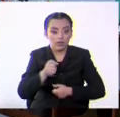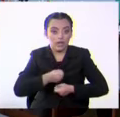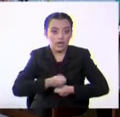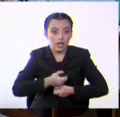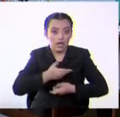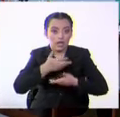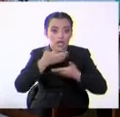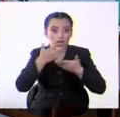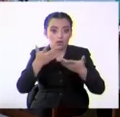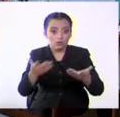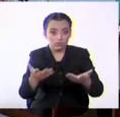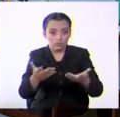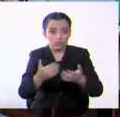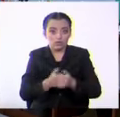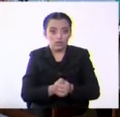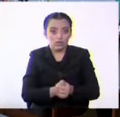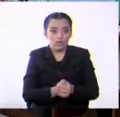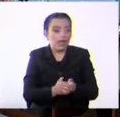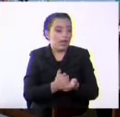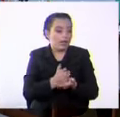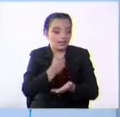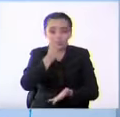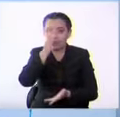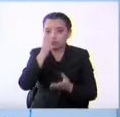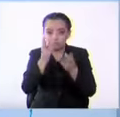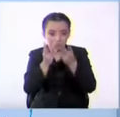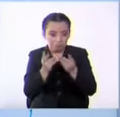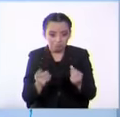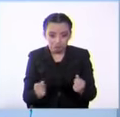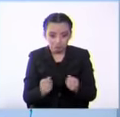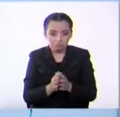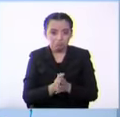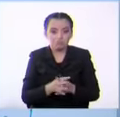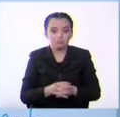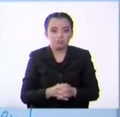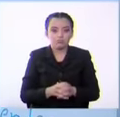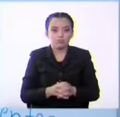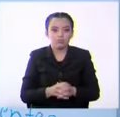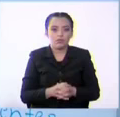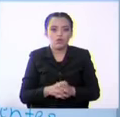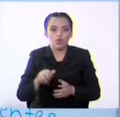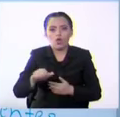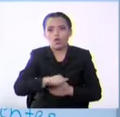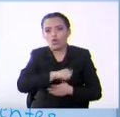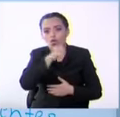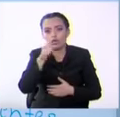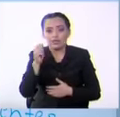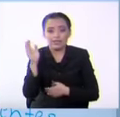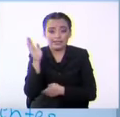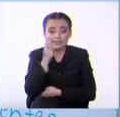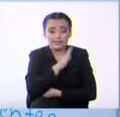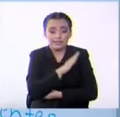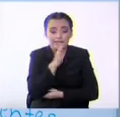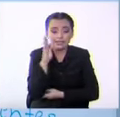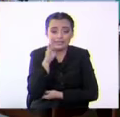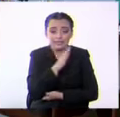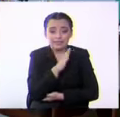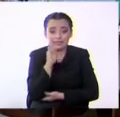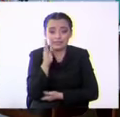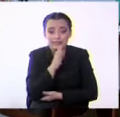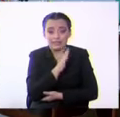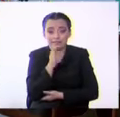de especies. Otra de las causas muy grandes es la contaminación. La contaminación se define como